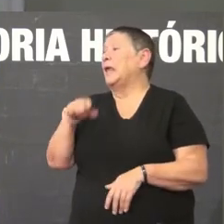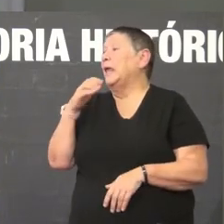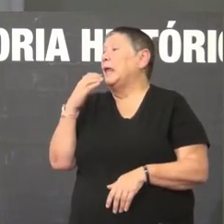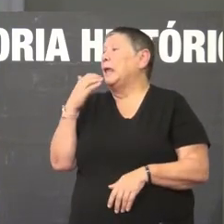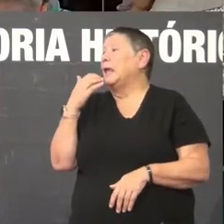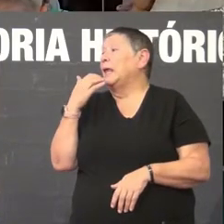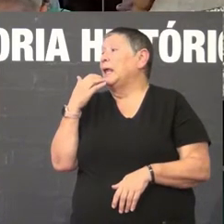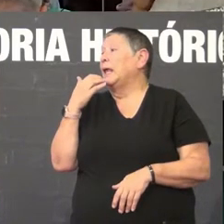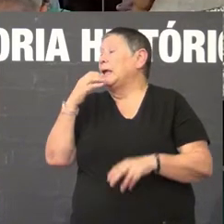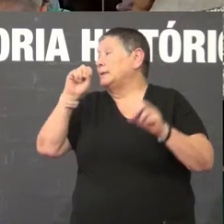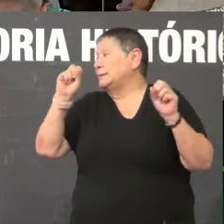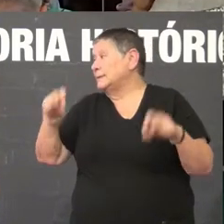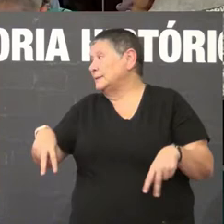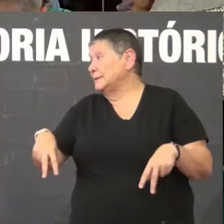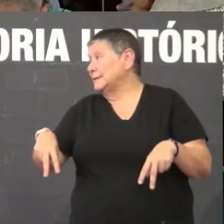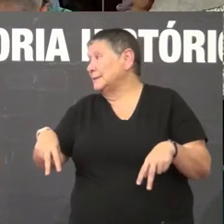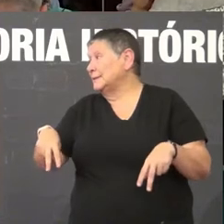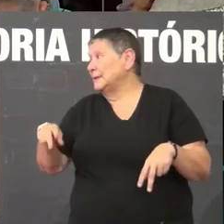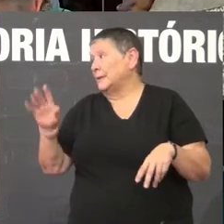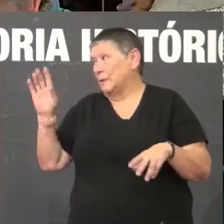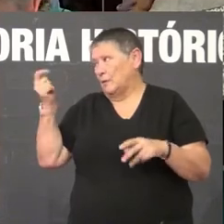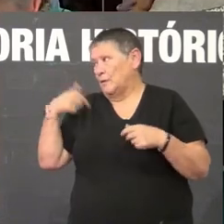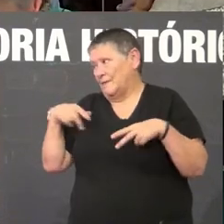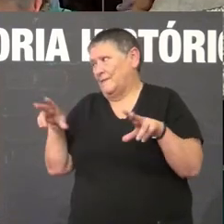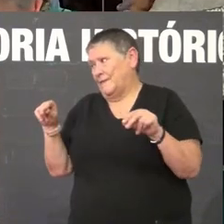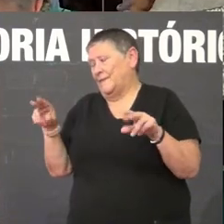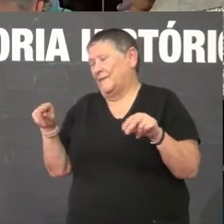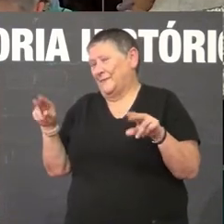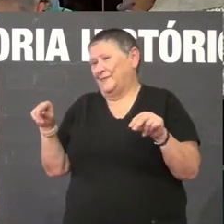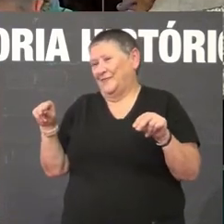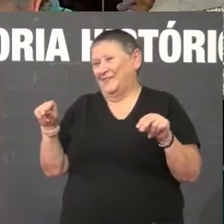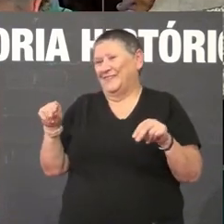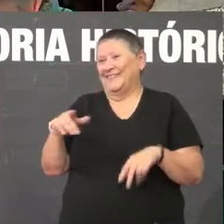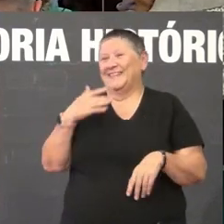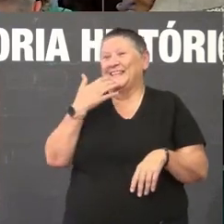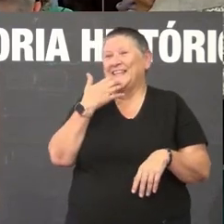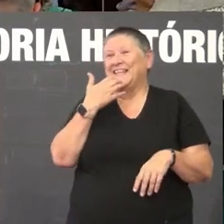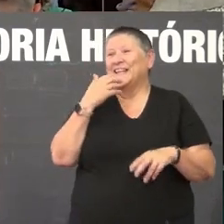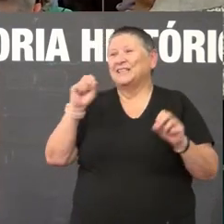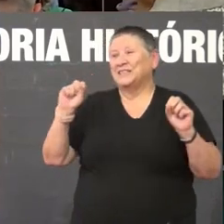e si bueno, xa vou acabando, e si